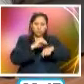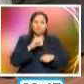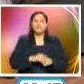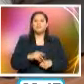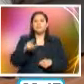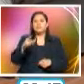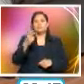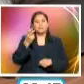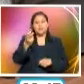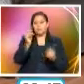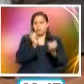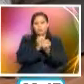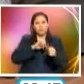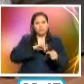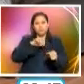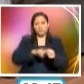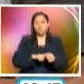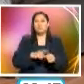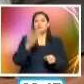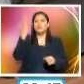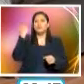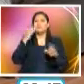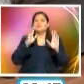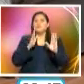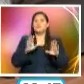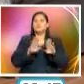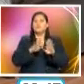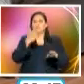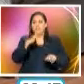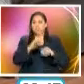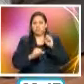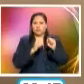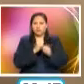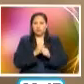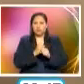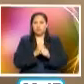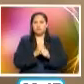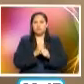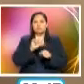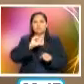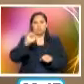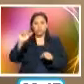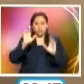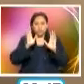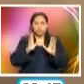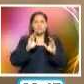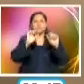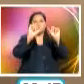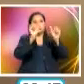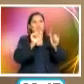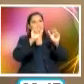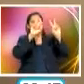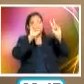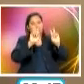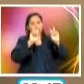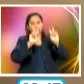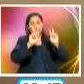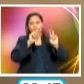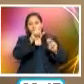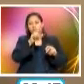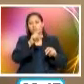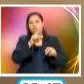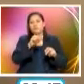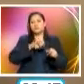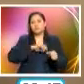de esos casos especiales que desde hace ya más de 10 años saltó a la fama, ¿sí?, con una obra que tenía un título muy peculiar